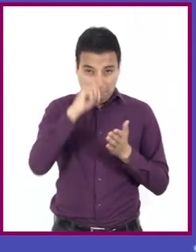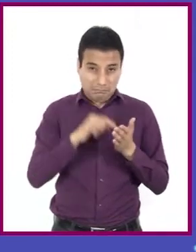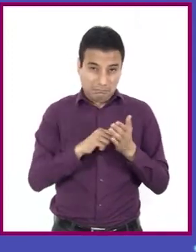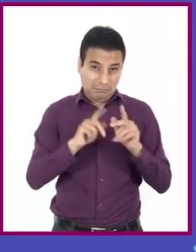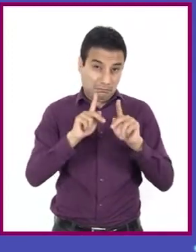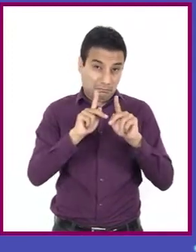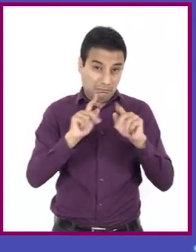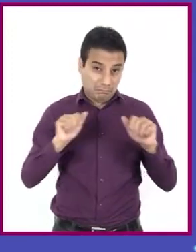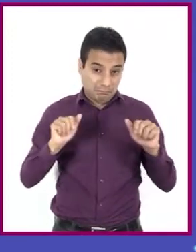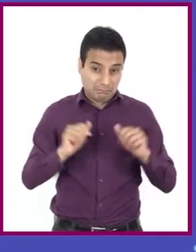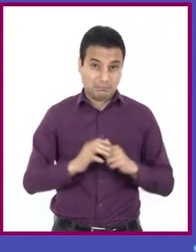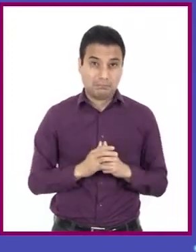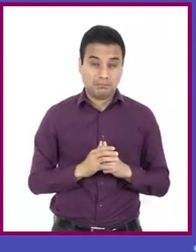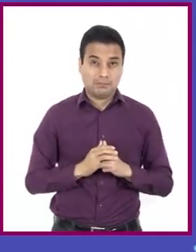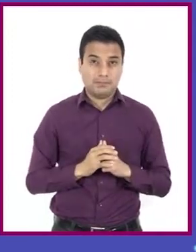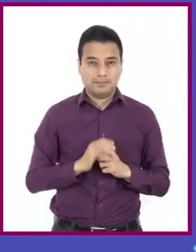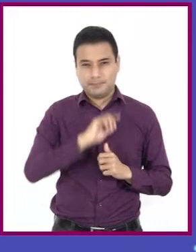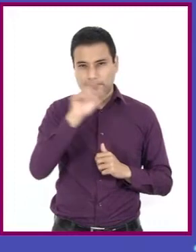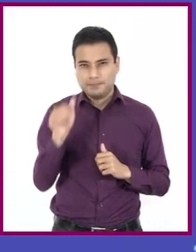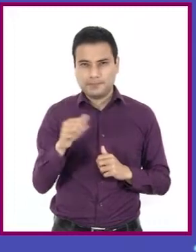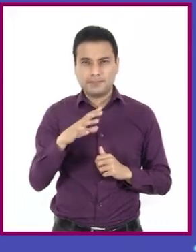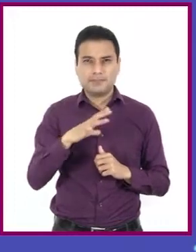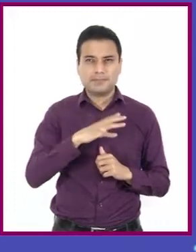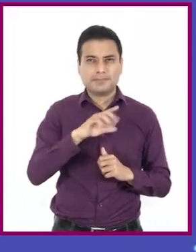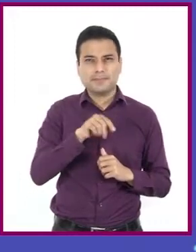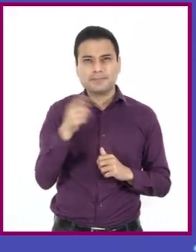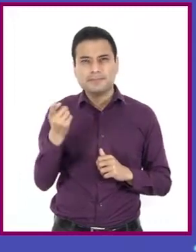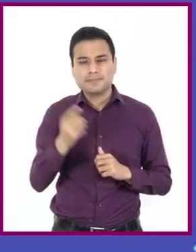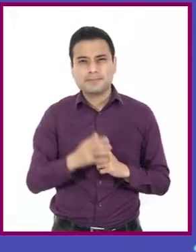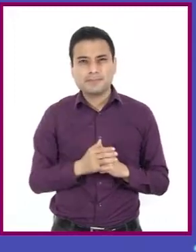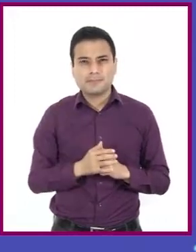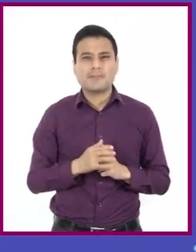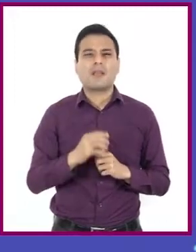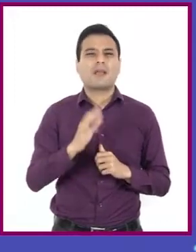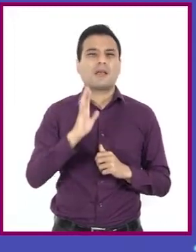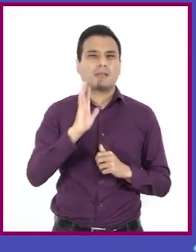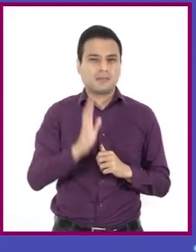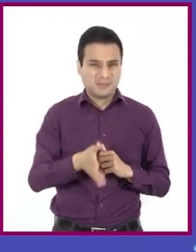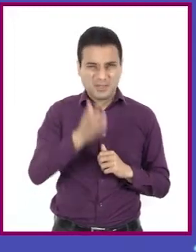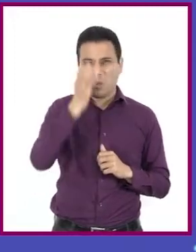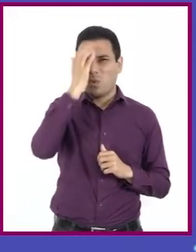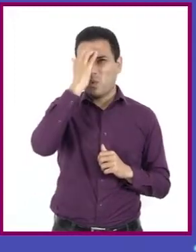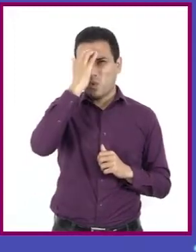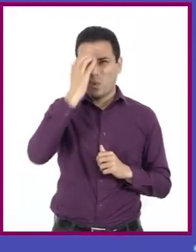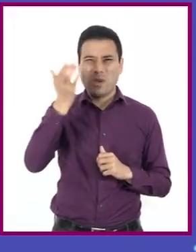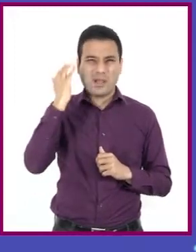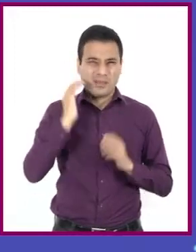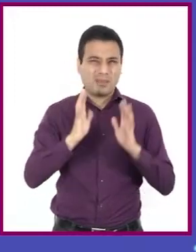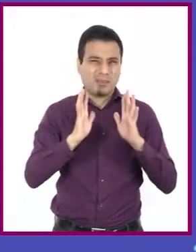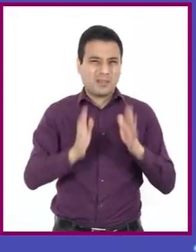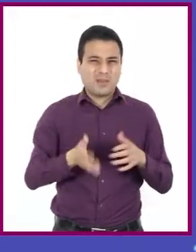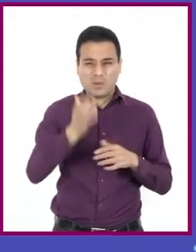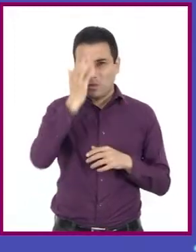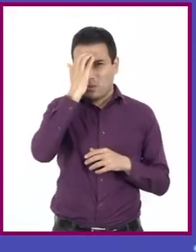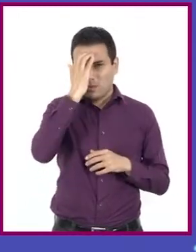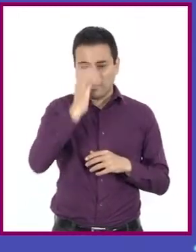paz. Después otra figura. La he visto, pero no recuerdo exactamente qué es.